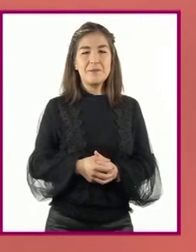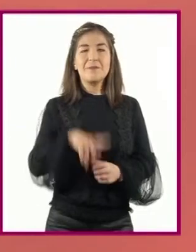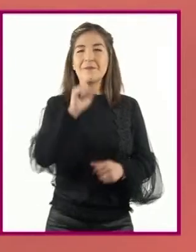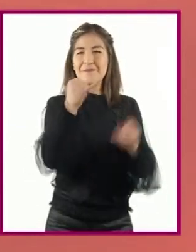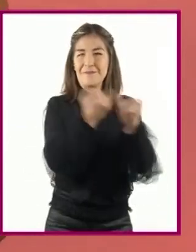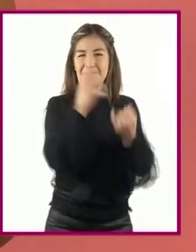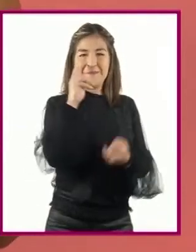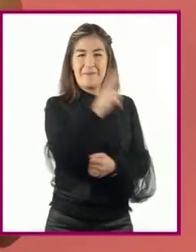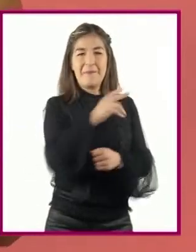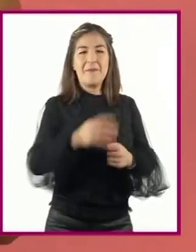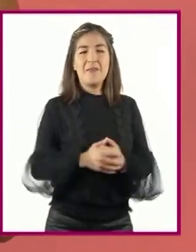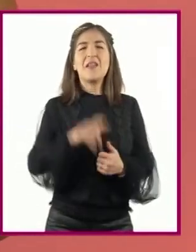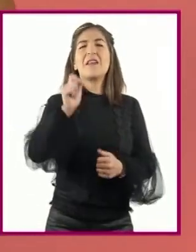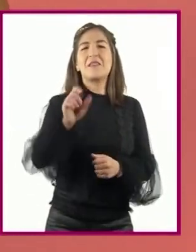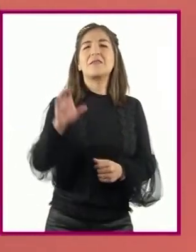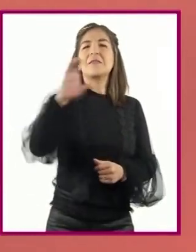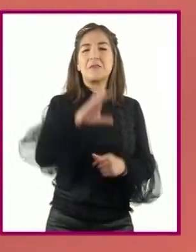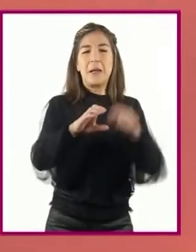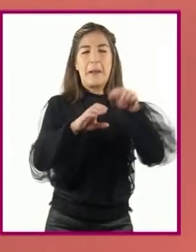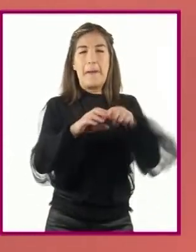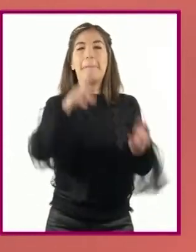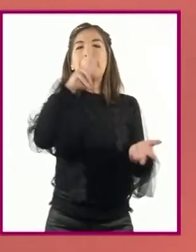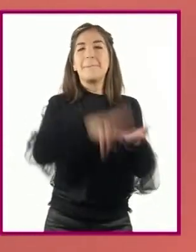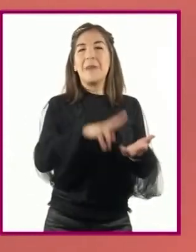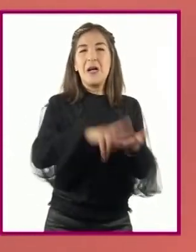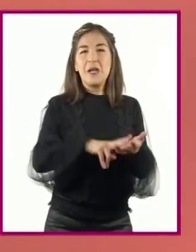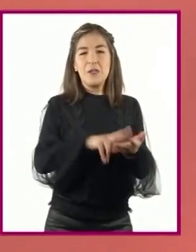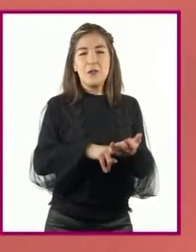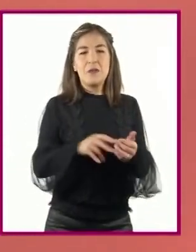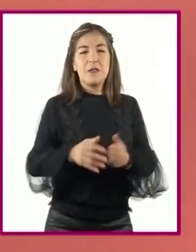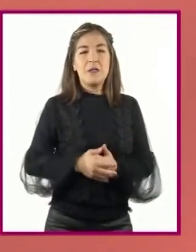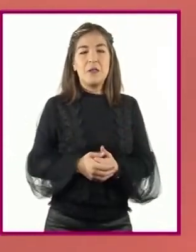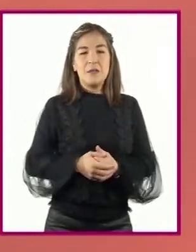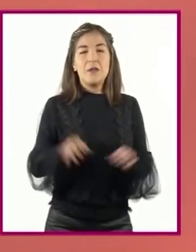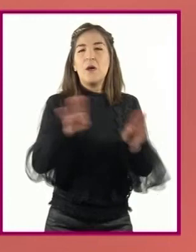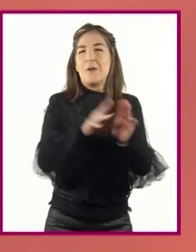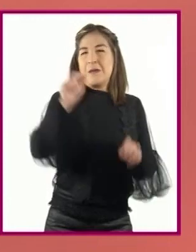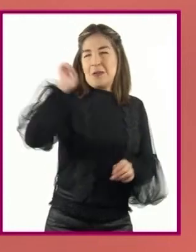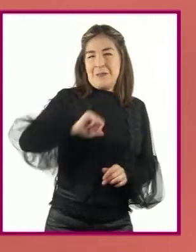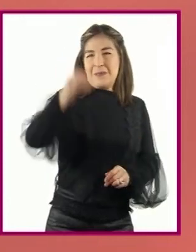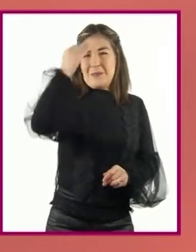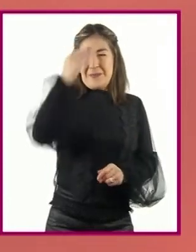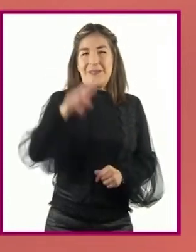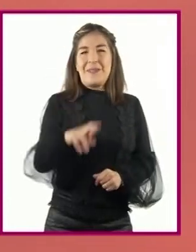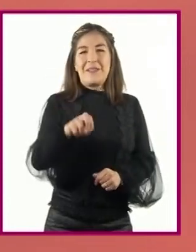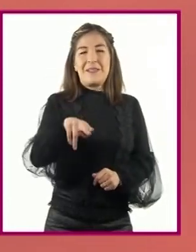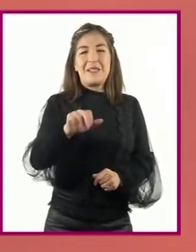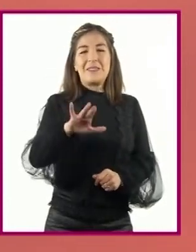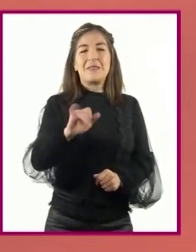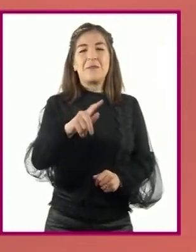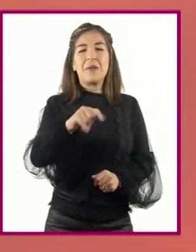Uno será para colocar los valores propios del Renacimiento